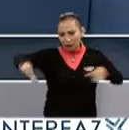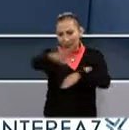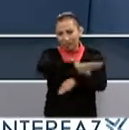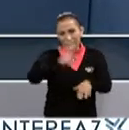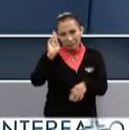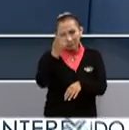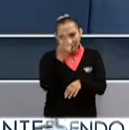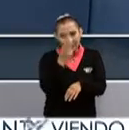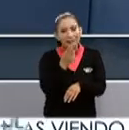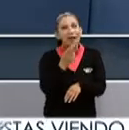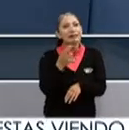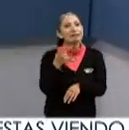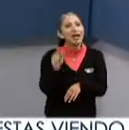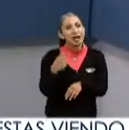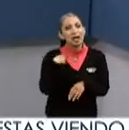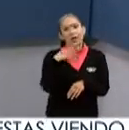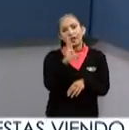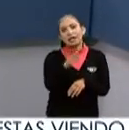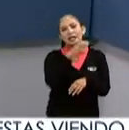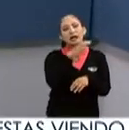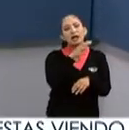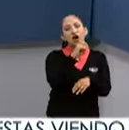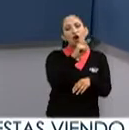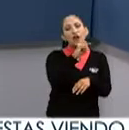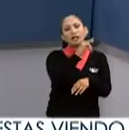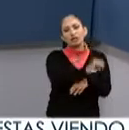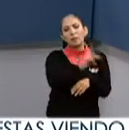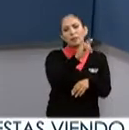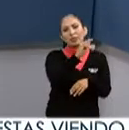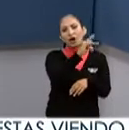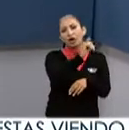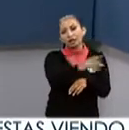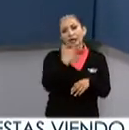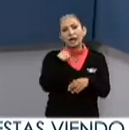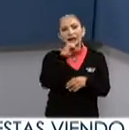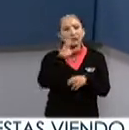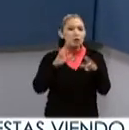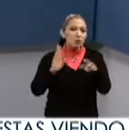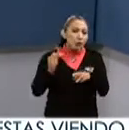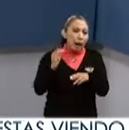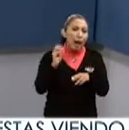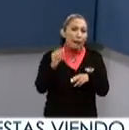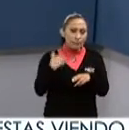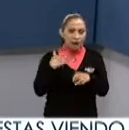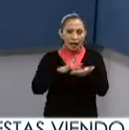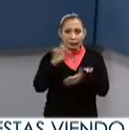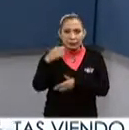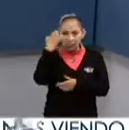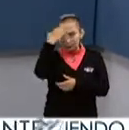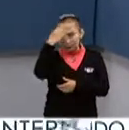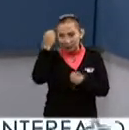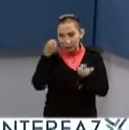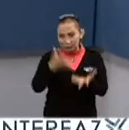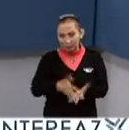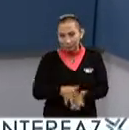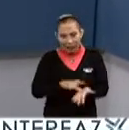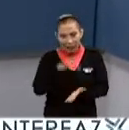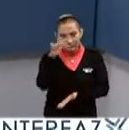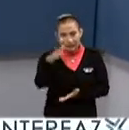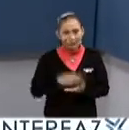supuesto, universitaria del Colegio de Pedagogos, también la UNAM, por supuesto. Gracias por acompañarnos y compartirnos esta experiencia.